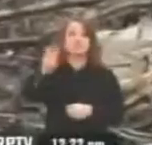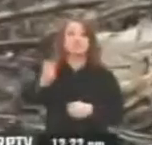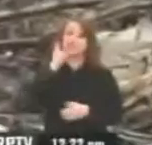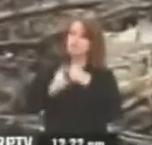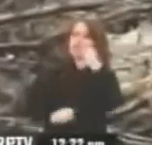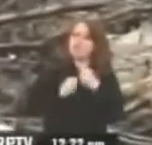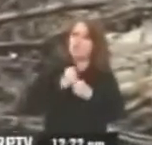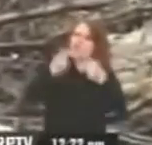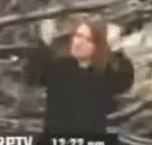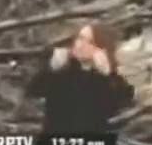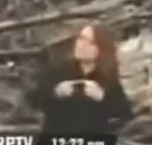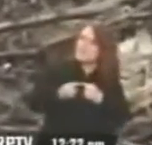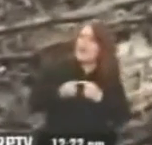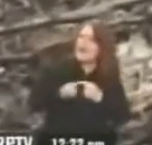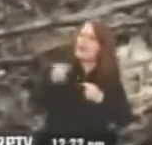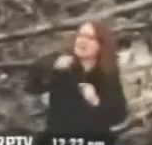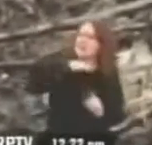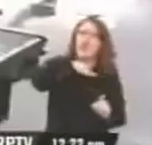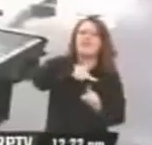año.